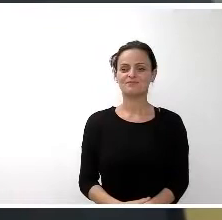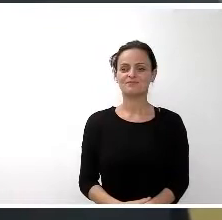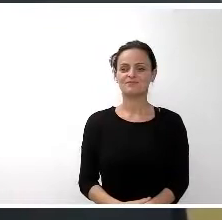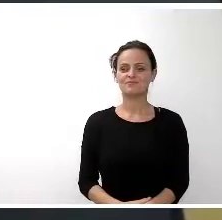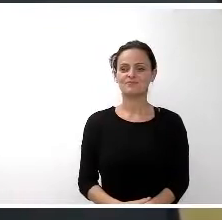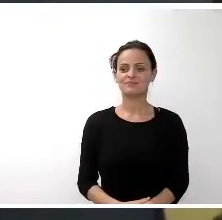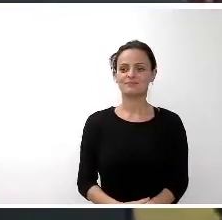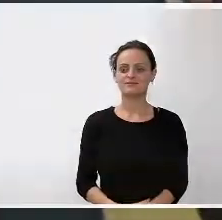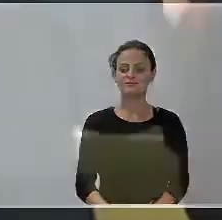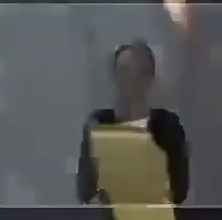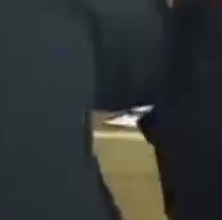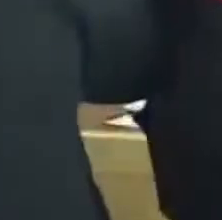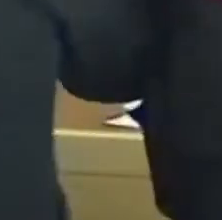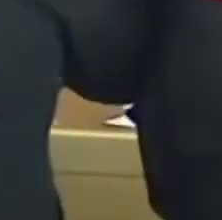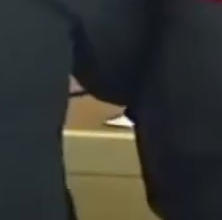Gracias.